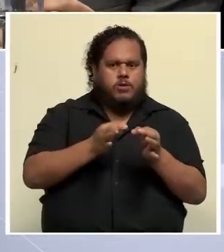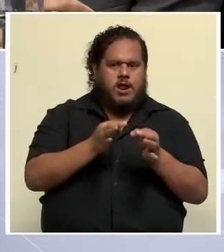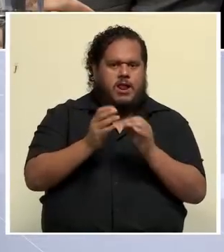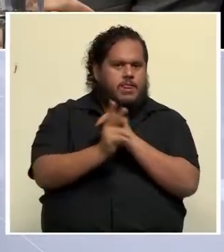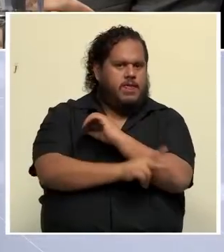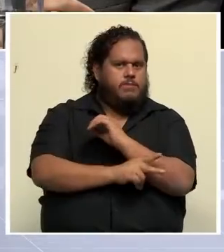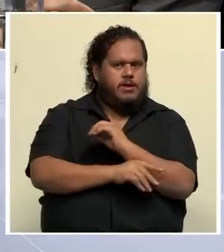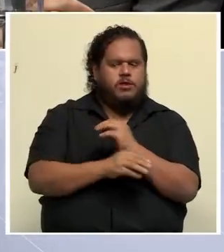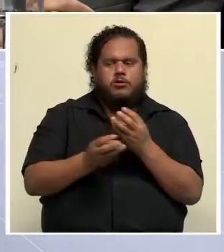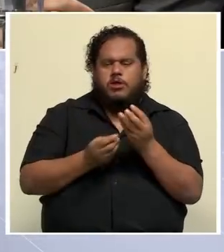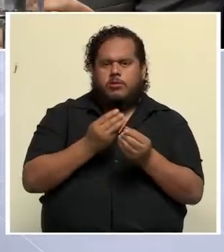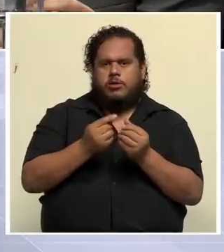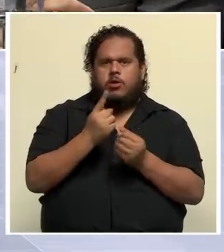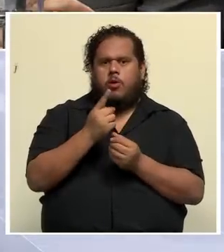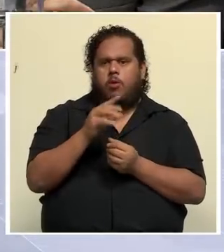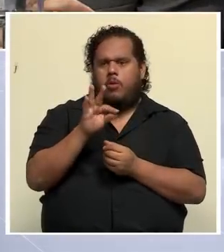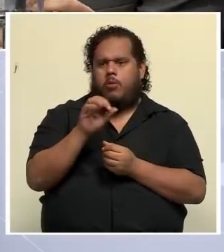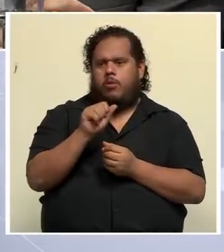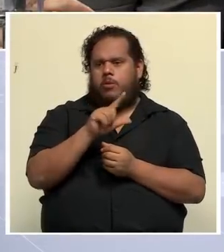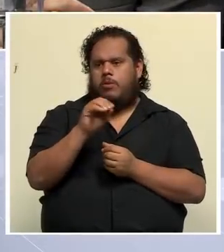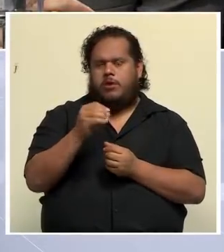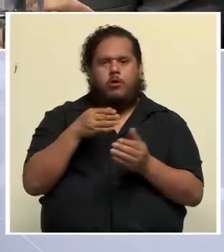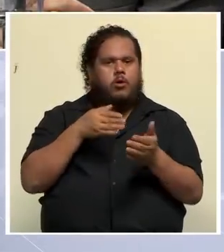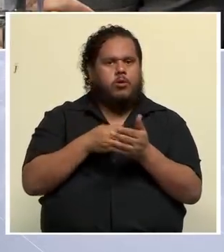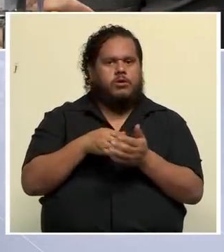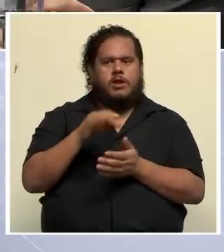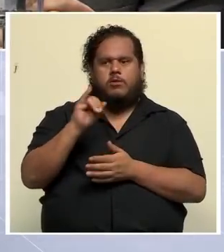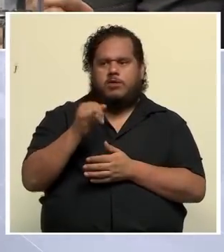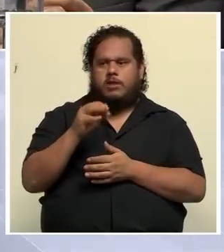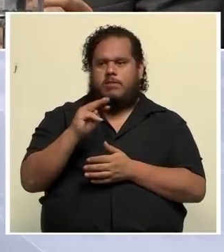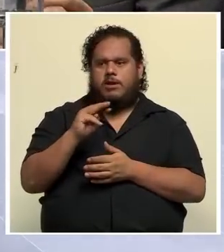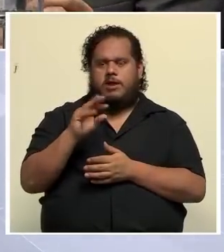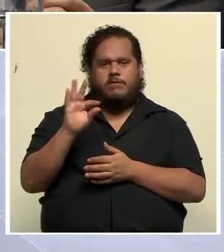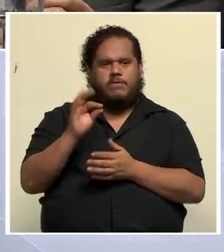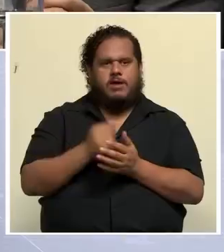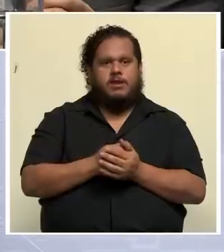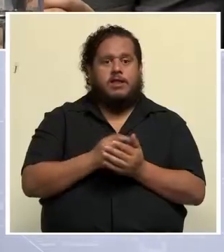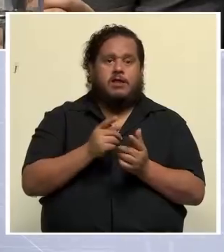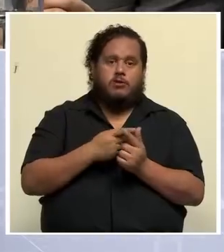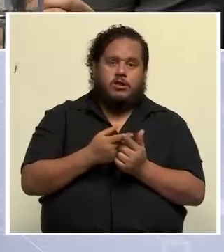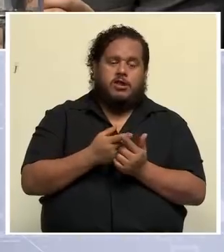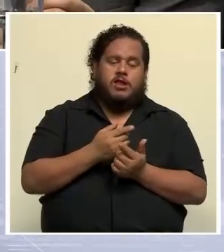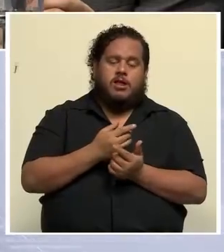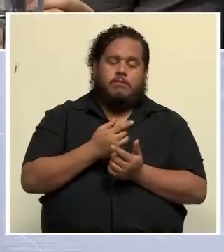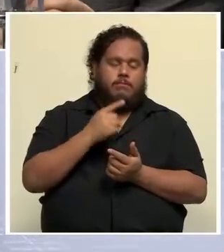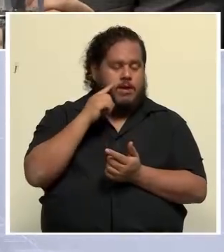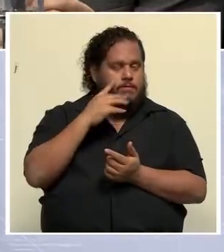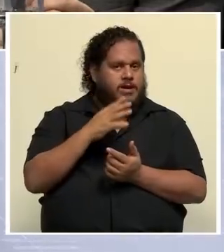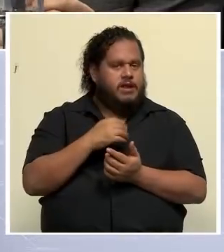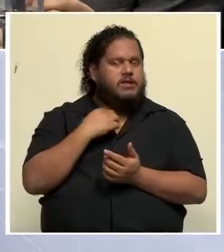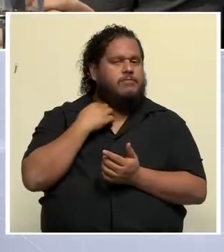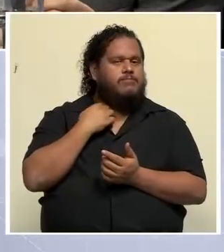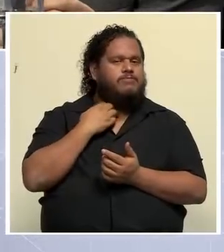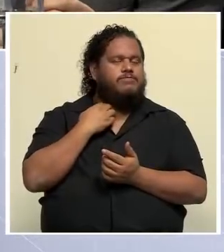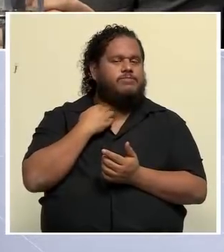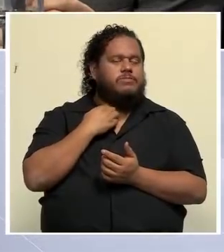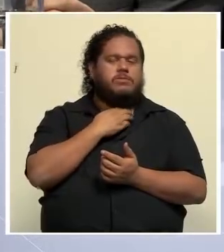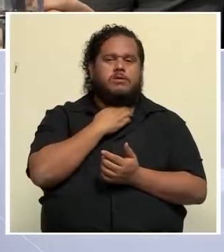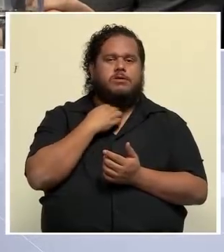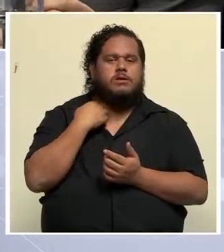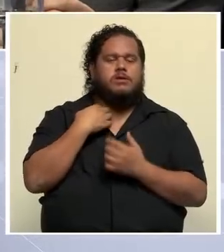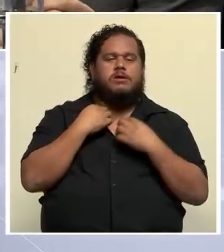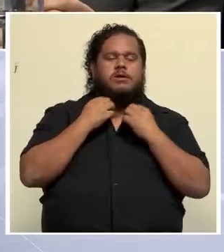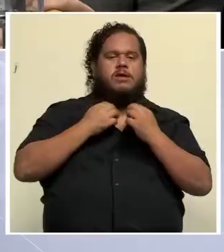donde se haya producido un fallo en contra de José María Figueres. Claro, hablamos sobre todo... Entonces me parece, perdón, don Álvaro, me parece que es